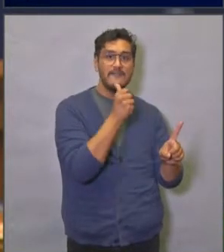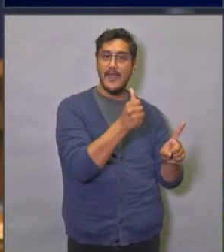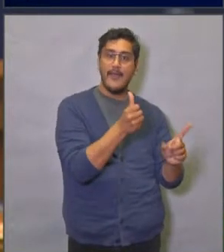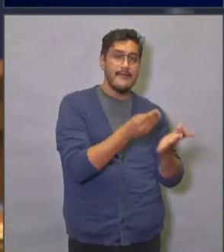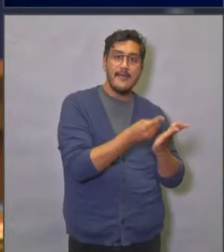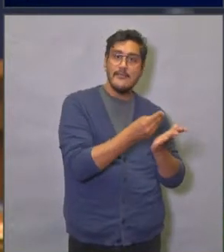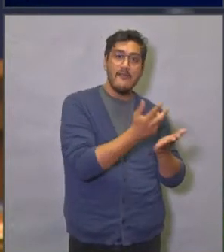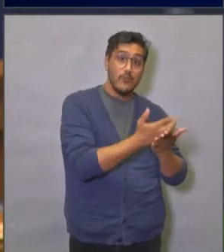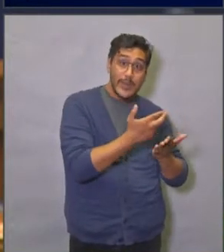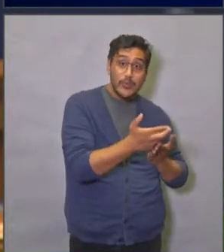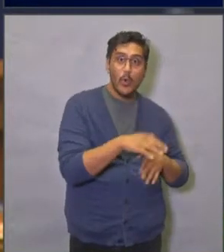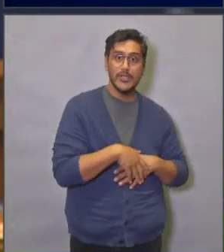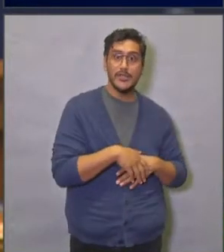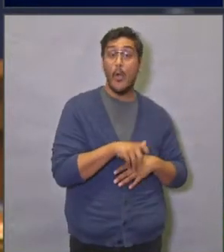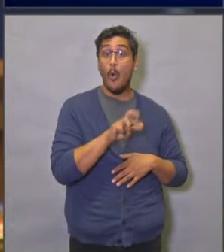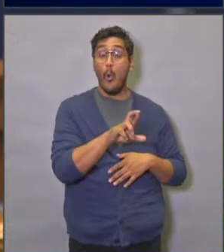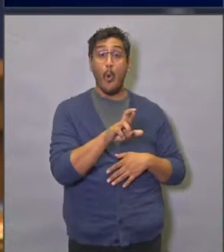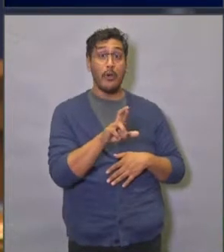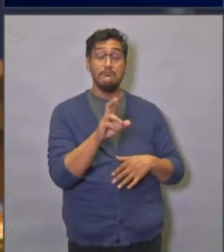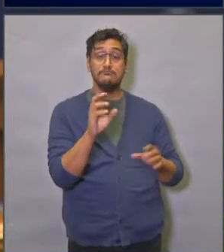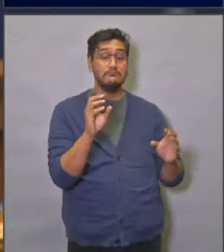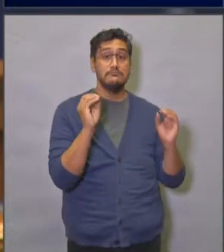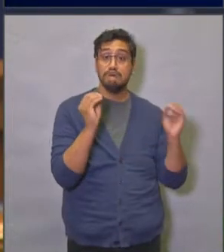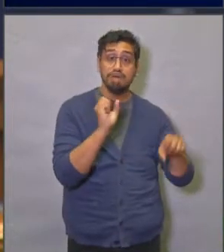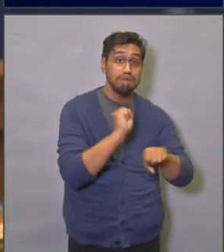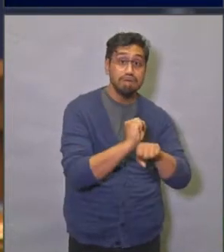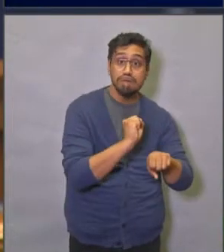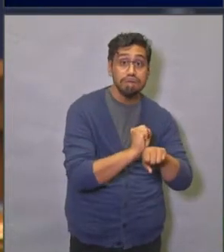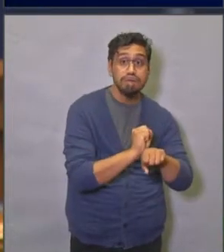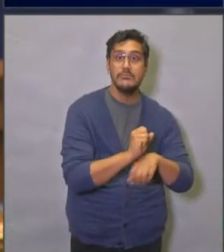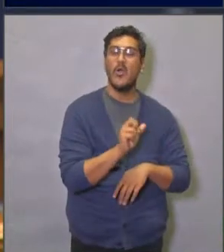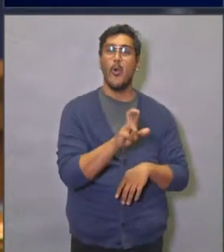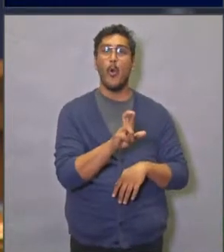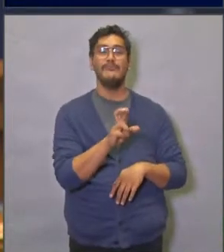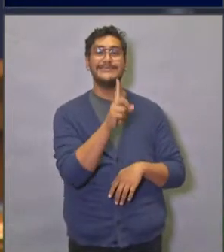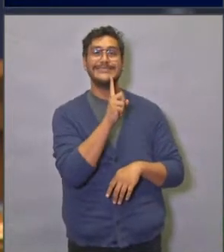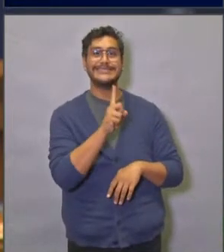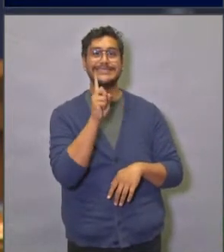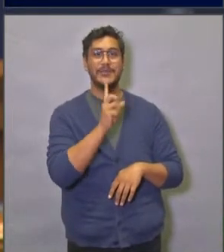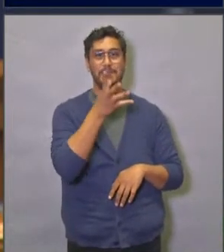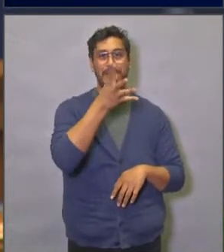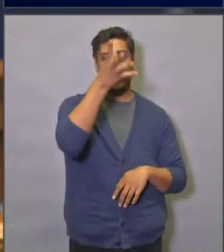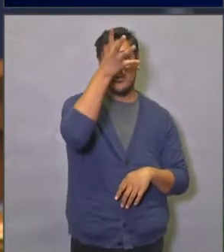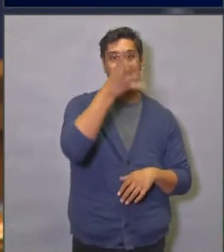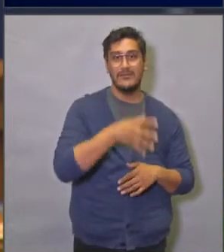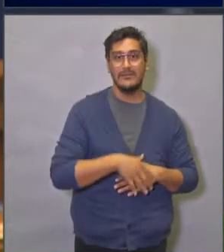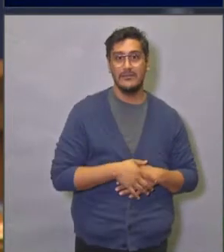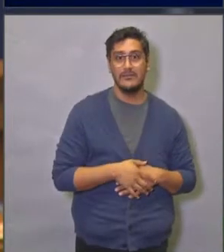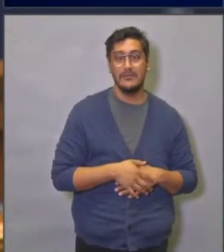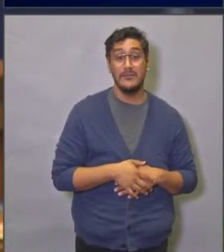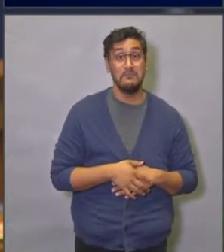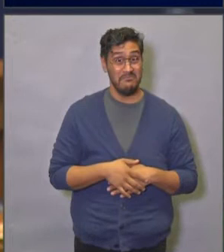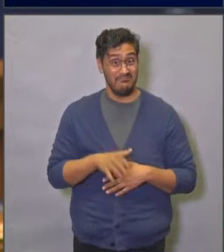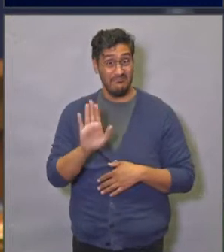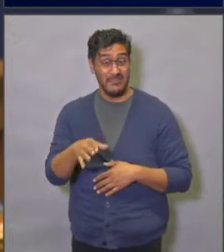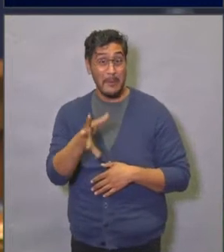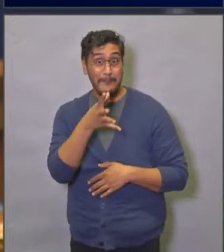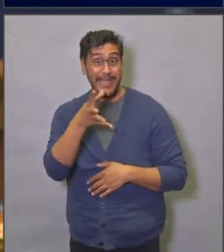estar sin trabajo y ser un padre soltero. El número de familias con acceso a comida ha